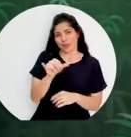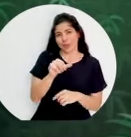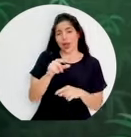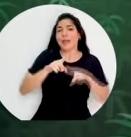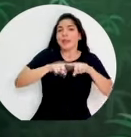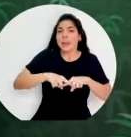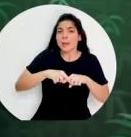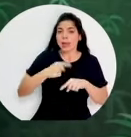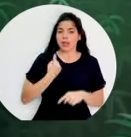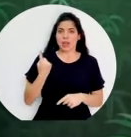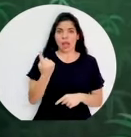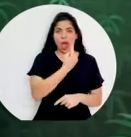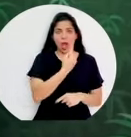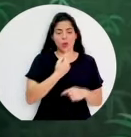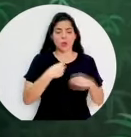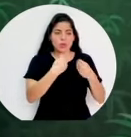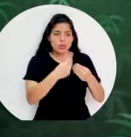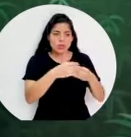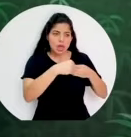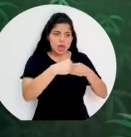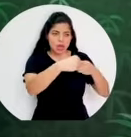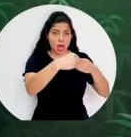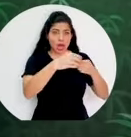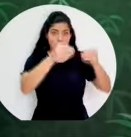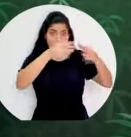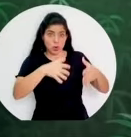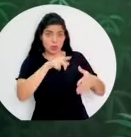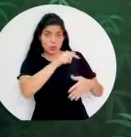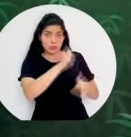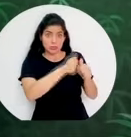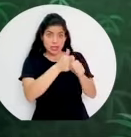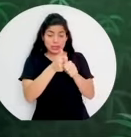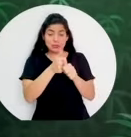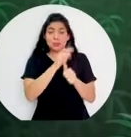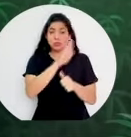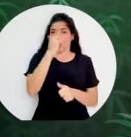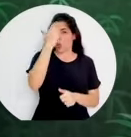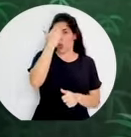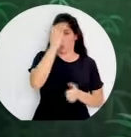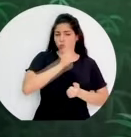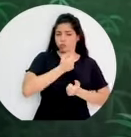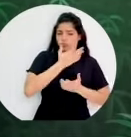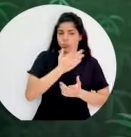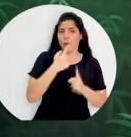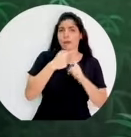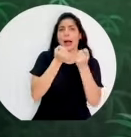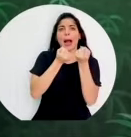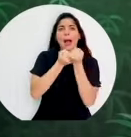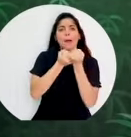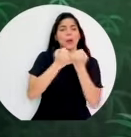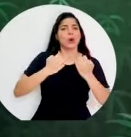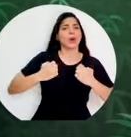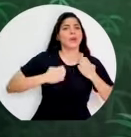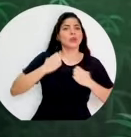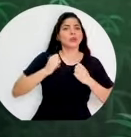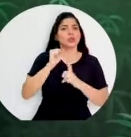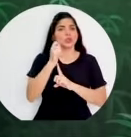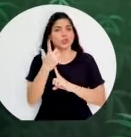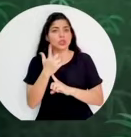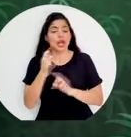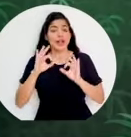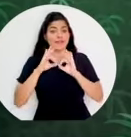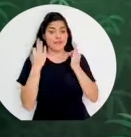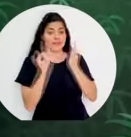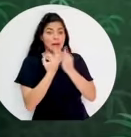Depende de todos, nosotros, dar la guía, los docentes ofrecer además de sus conocimientos su apoyo emocional y social, y